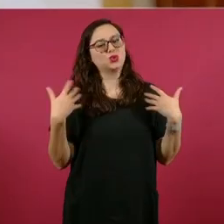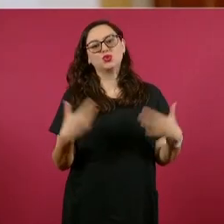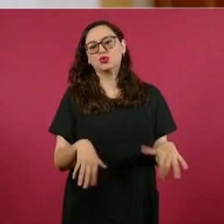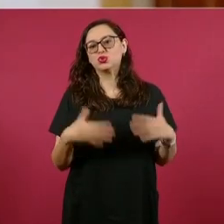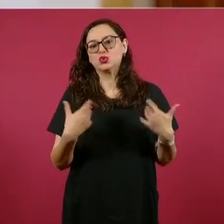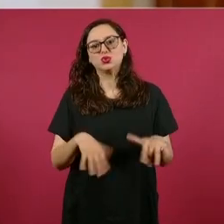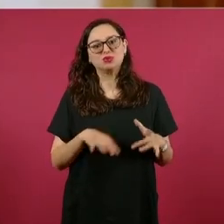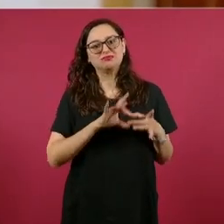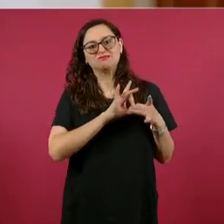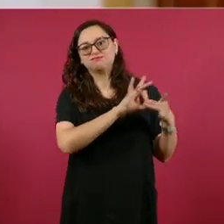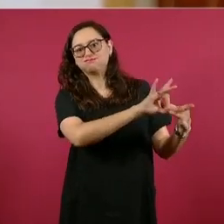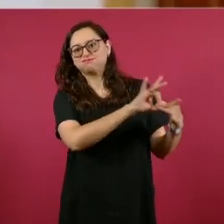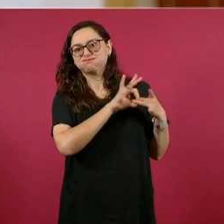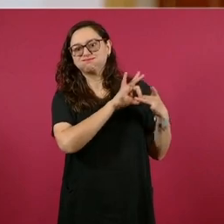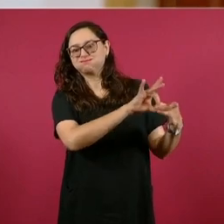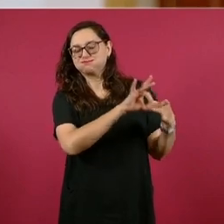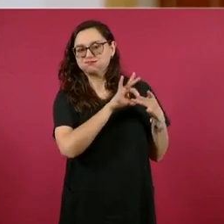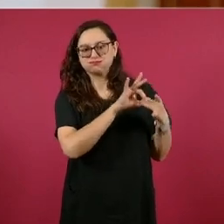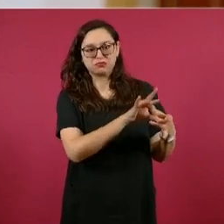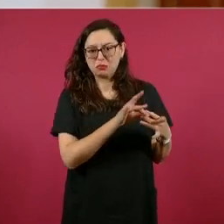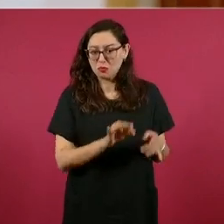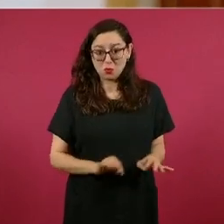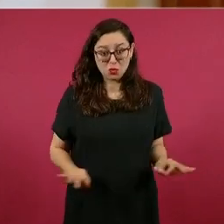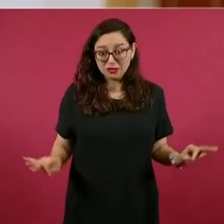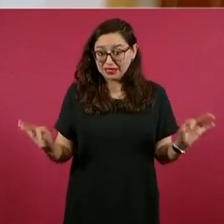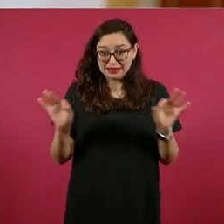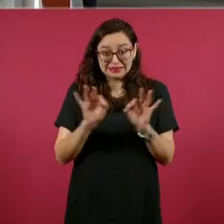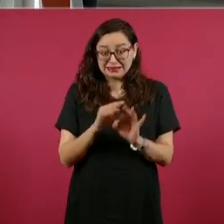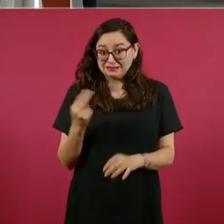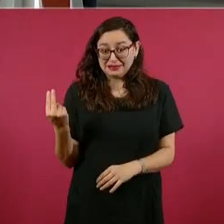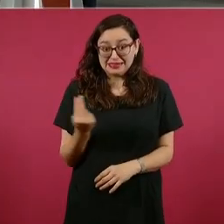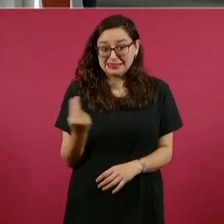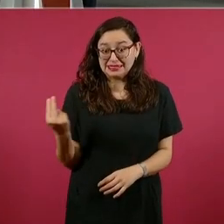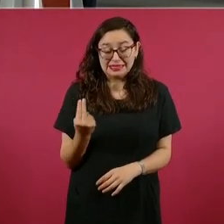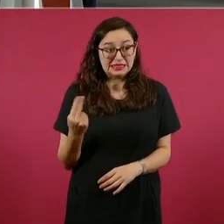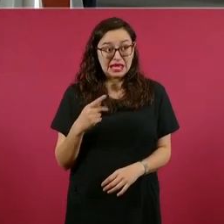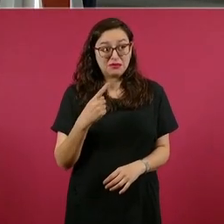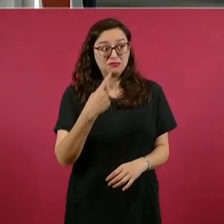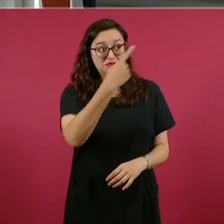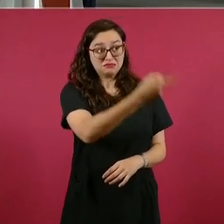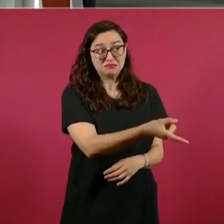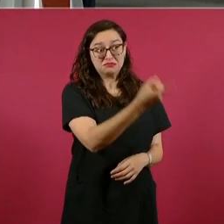fundamental. Esencial. Esencial. Entonces,